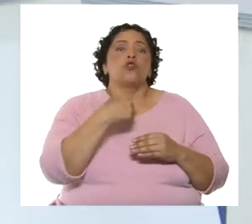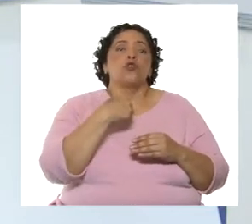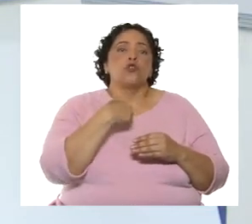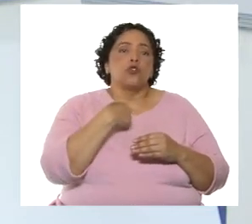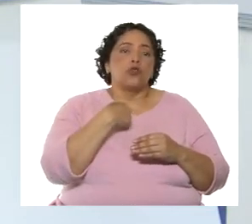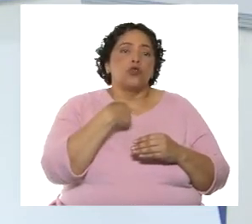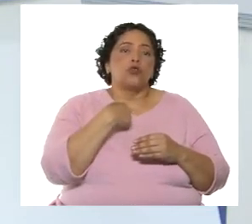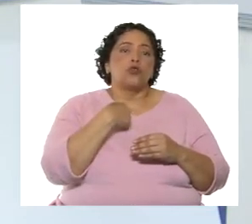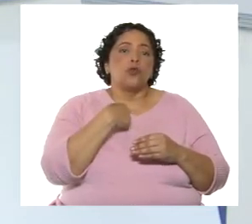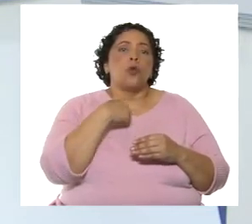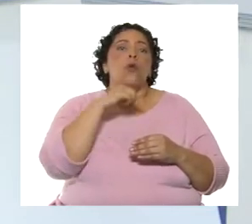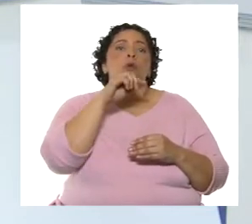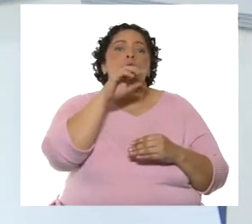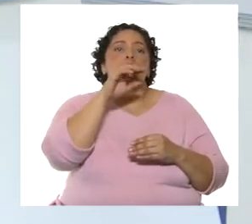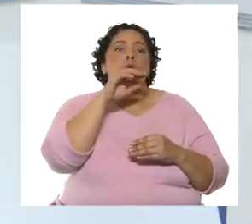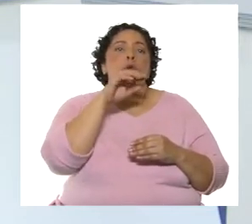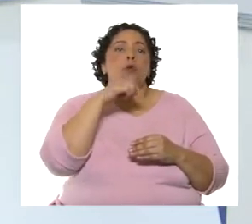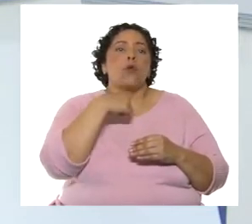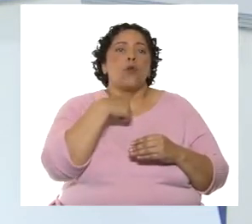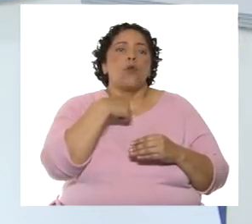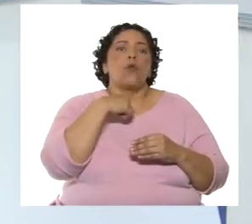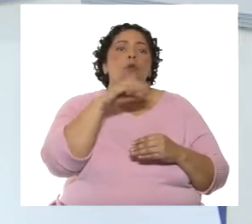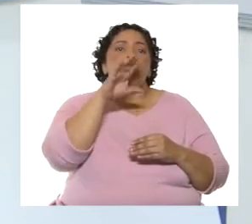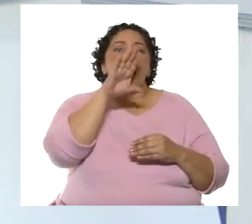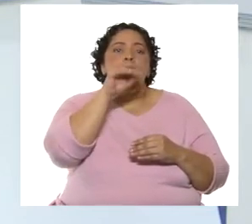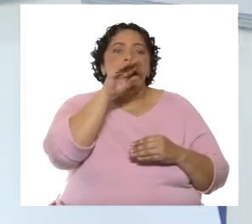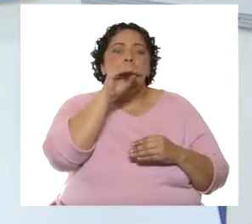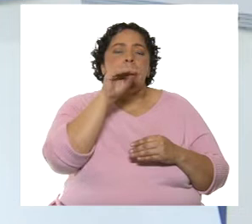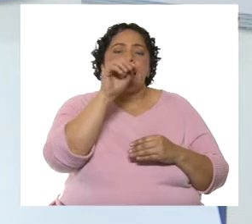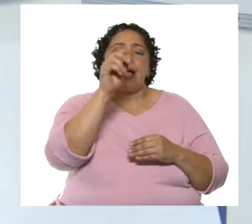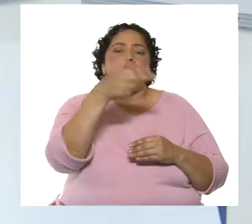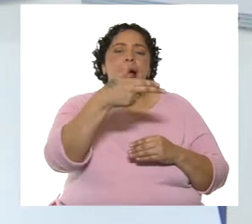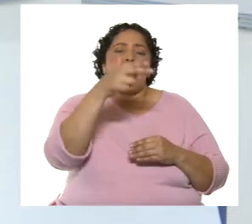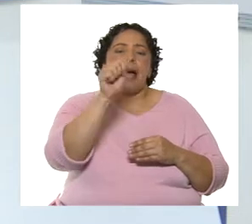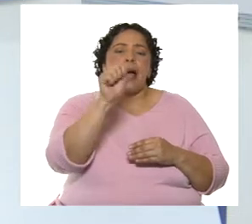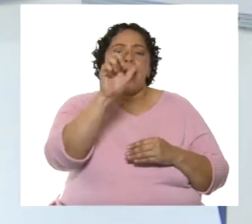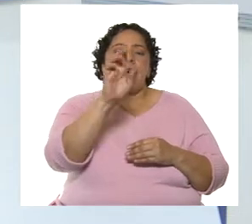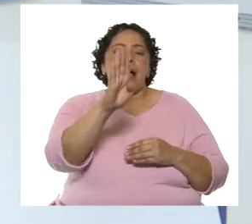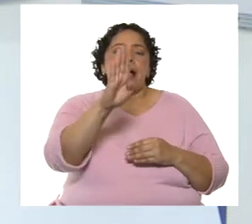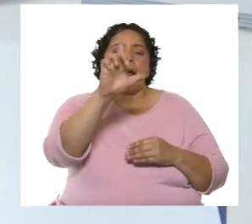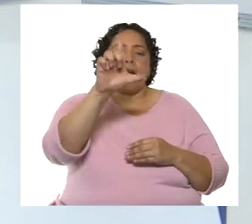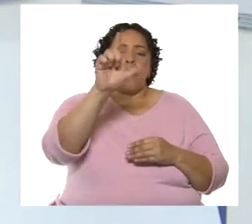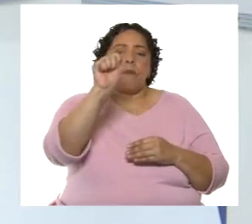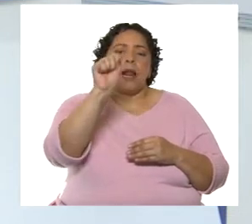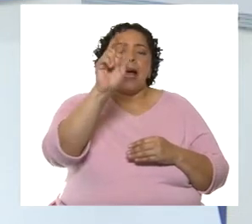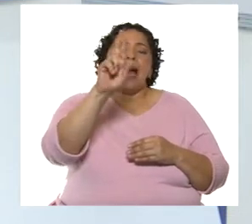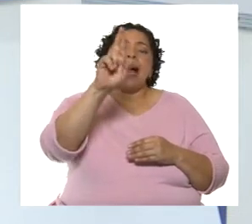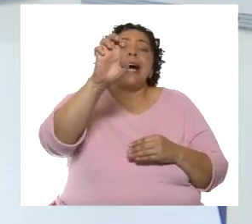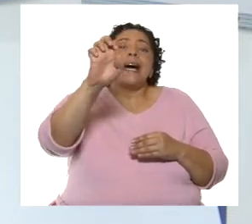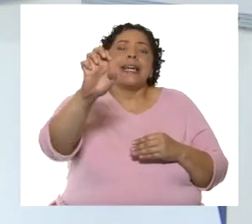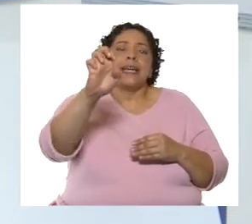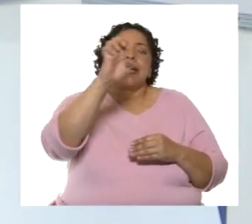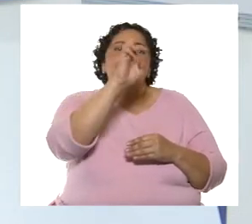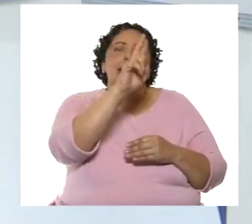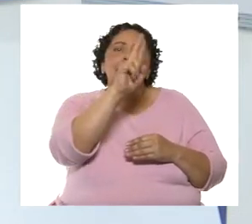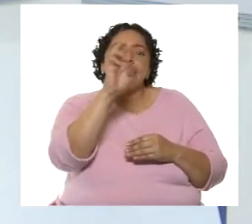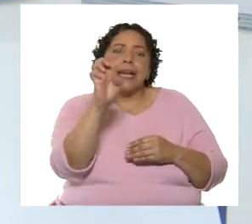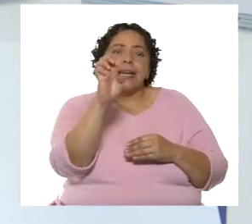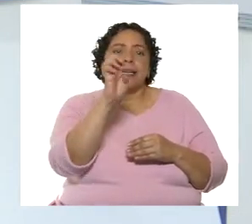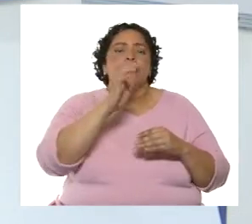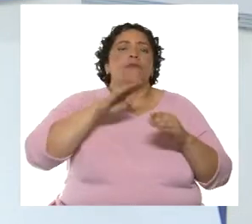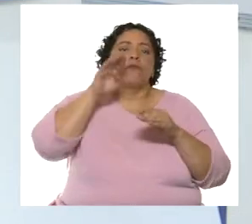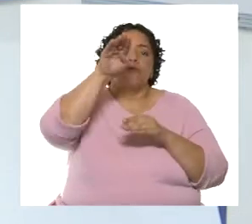a hacer esa acción y diría yo hablaré. Entonces, allí estoy conjugando los verbos y estoy tomando en cuenta los